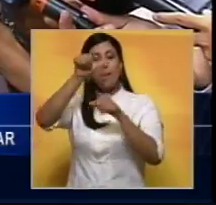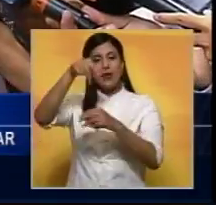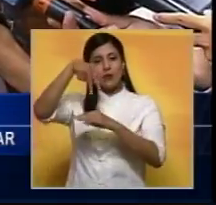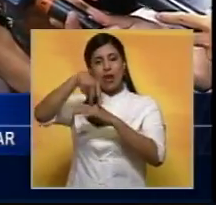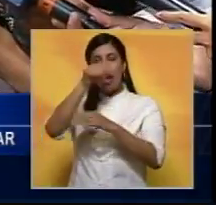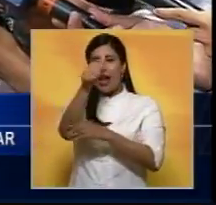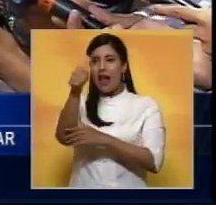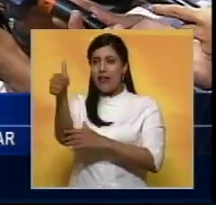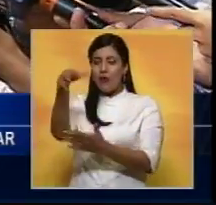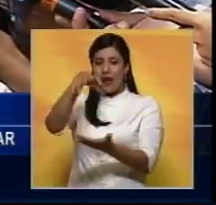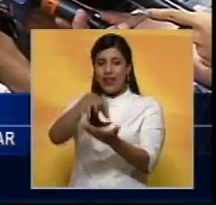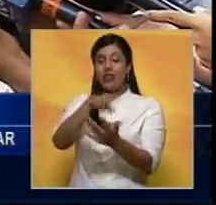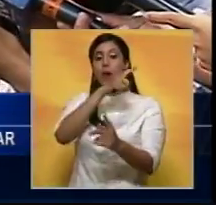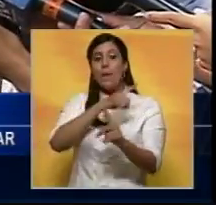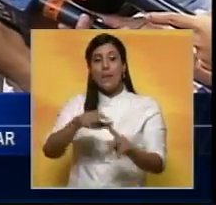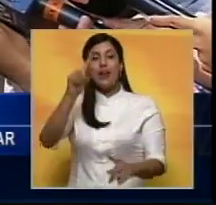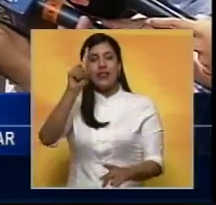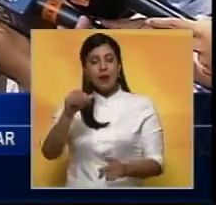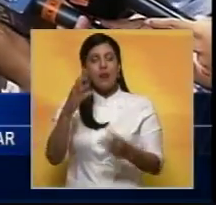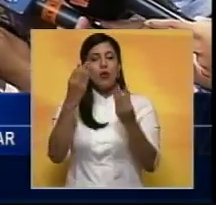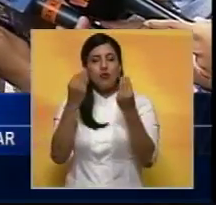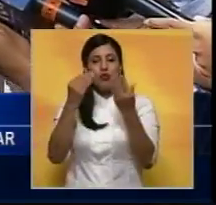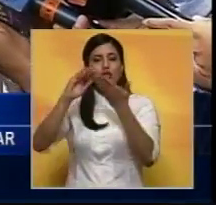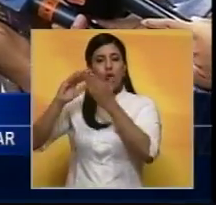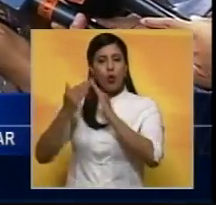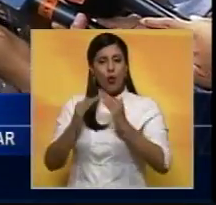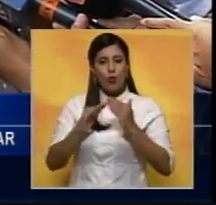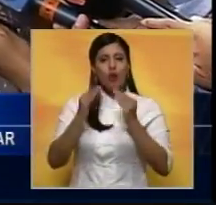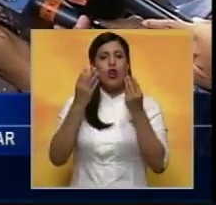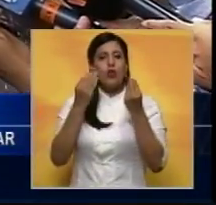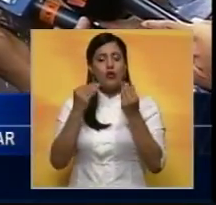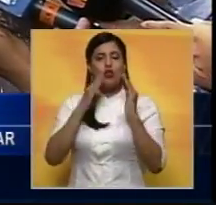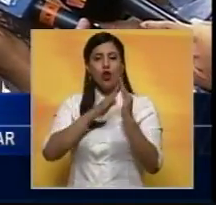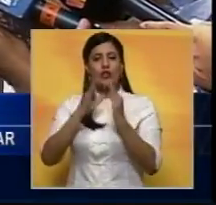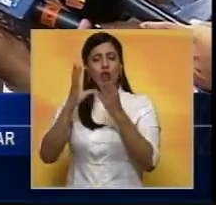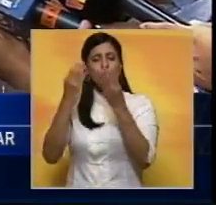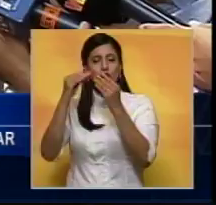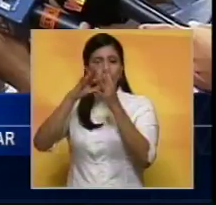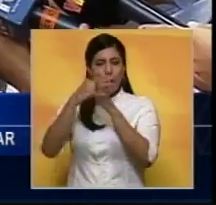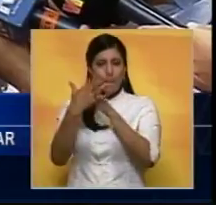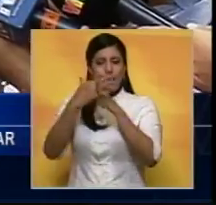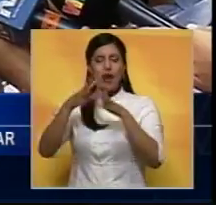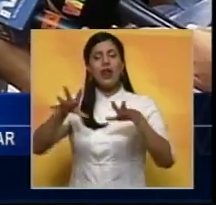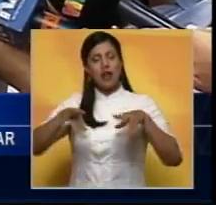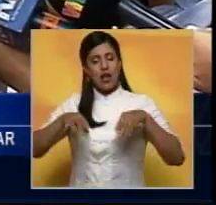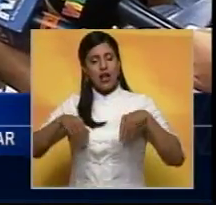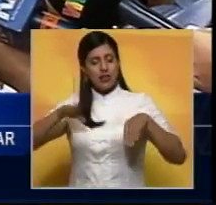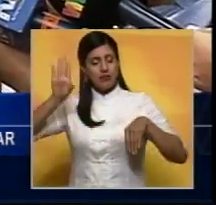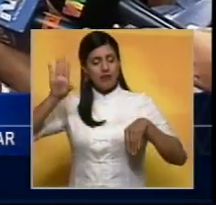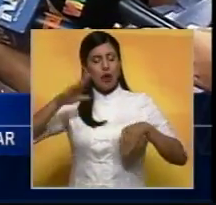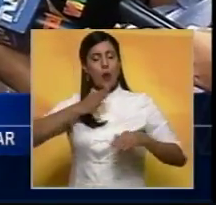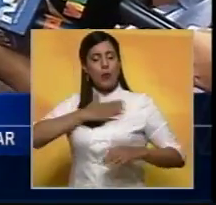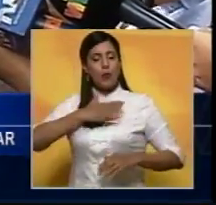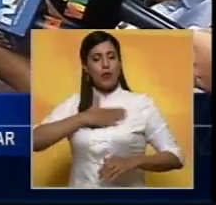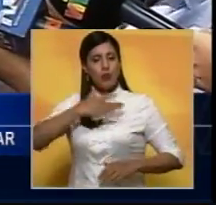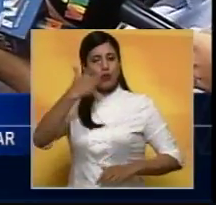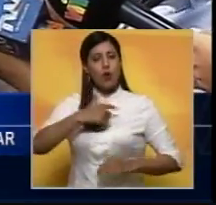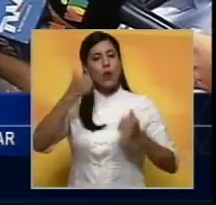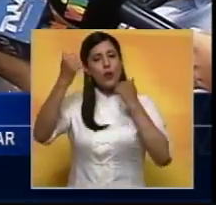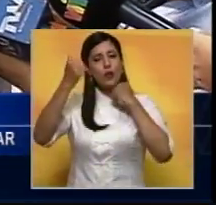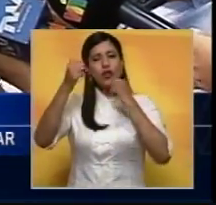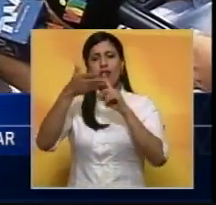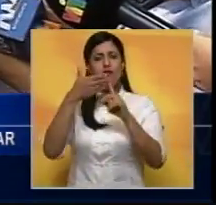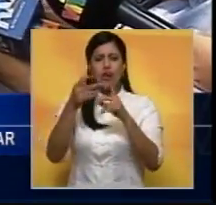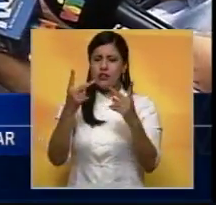en cada uno de los estados, sino también muchas comunidades, muchas organizaciones y muchos barrios han asumido en forma propia esta protesta